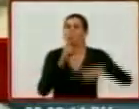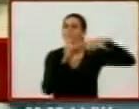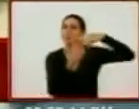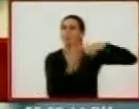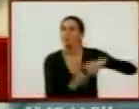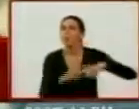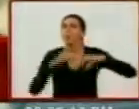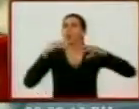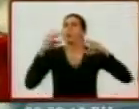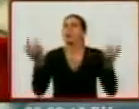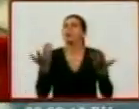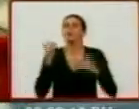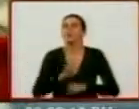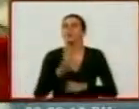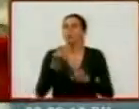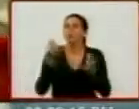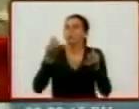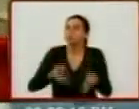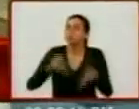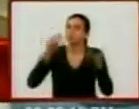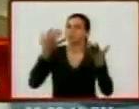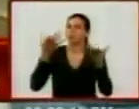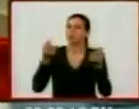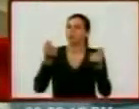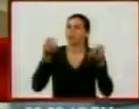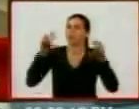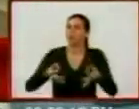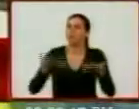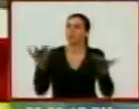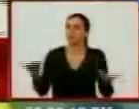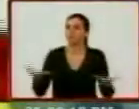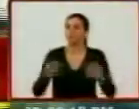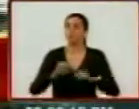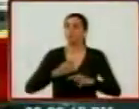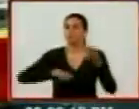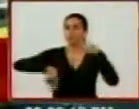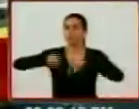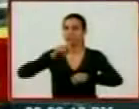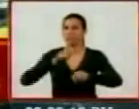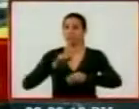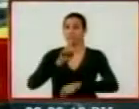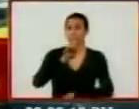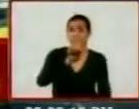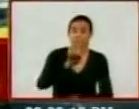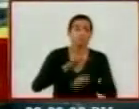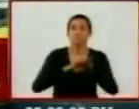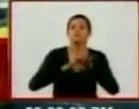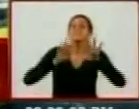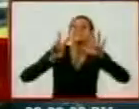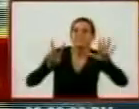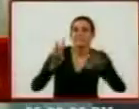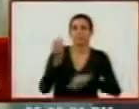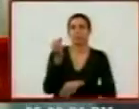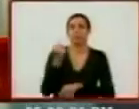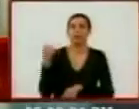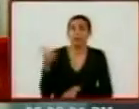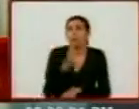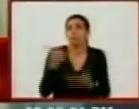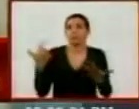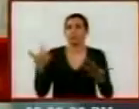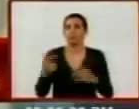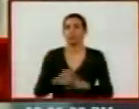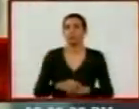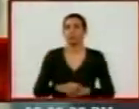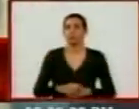esta cuerda debe esta clavija deben ser vendidas a siete bolívares con 84 en